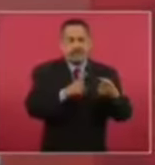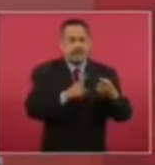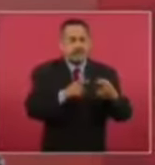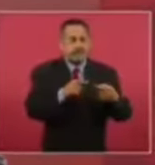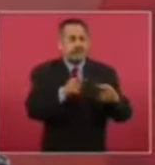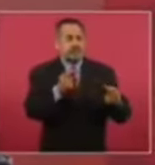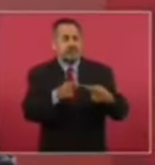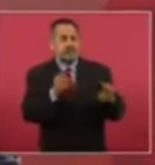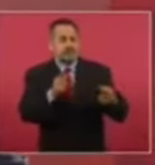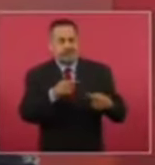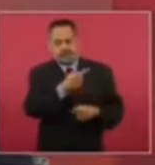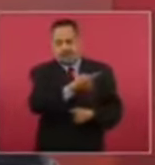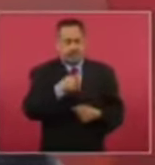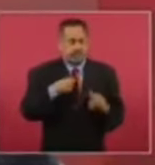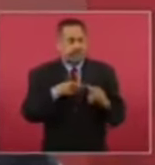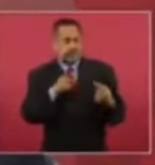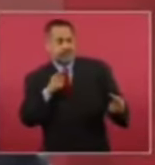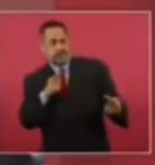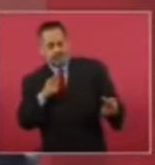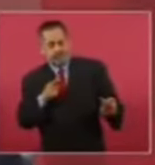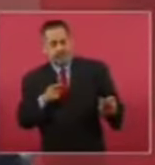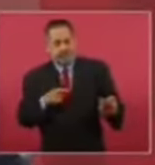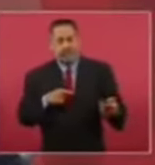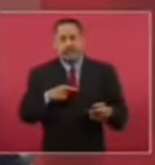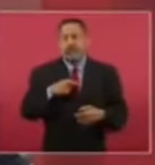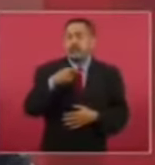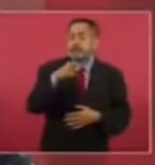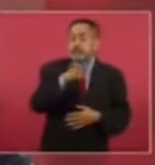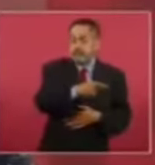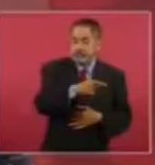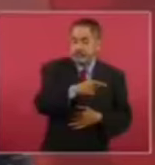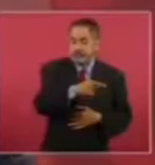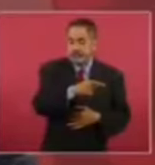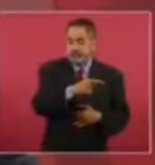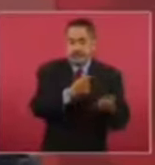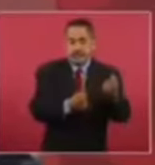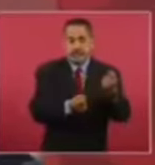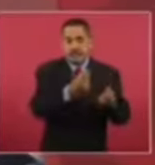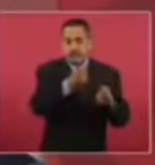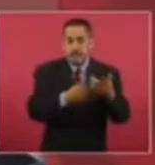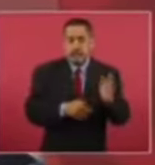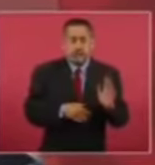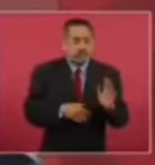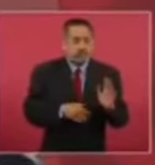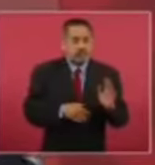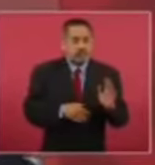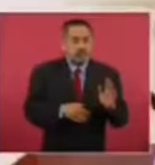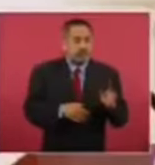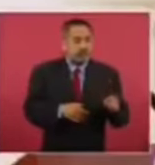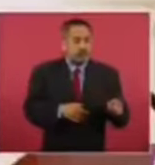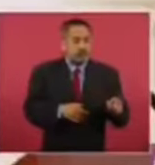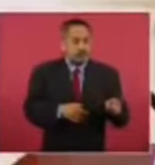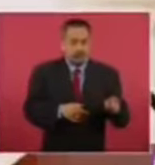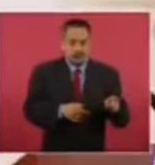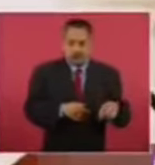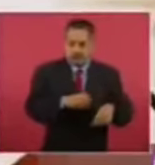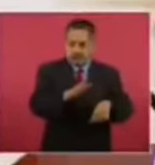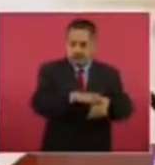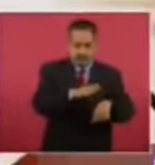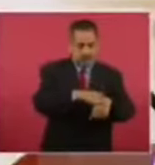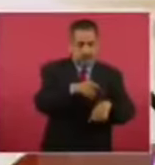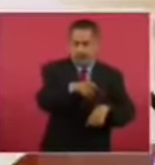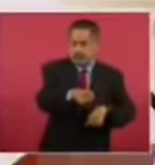entre nosotros, ya algunos les han estado pidiendo más